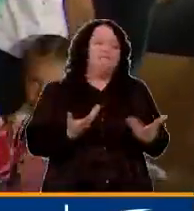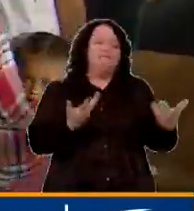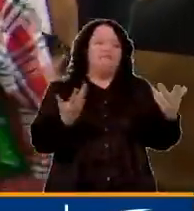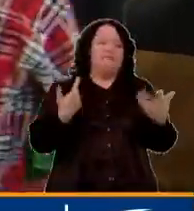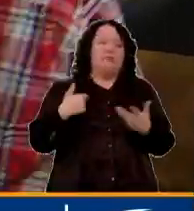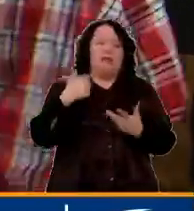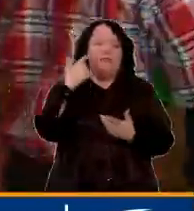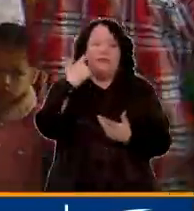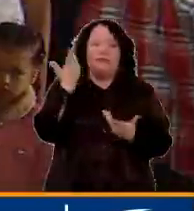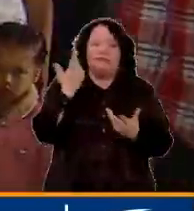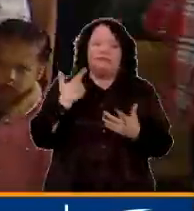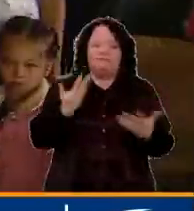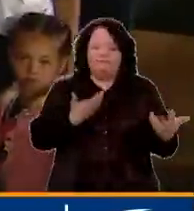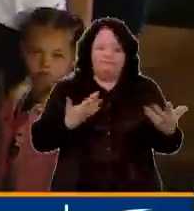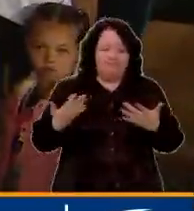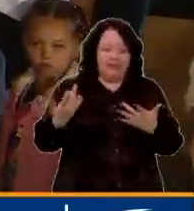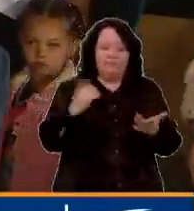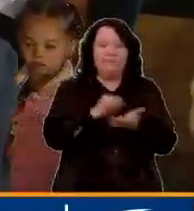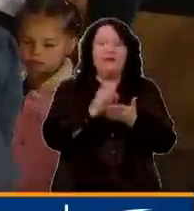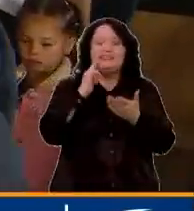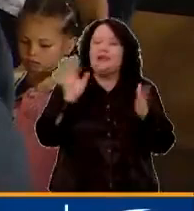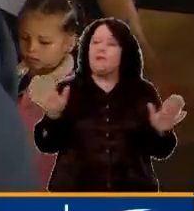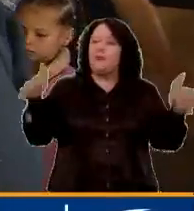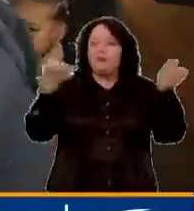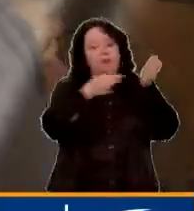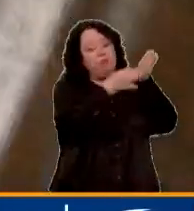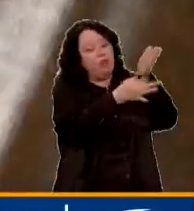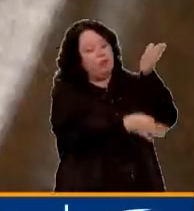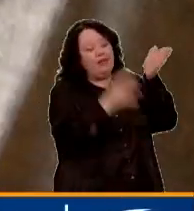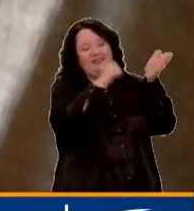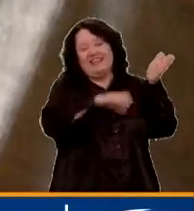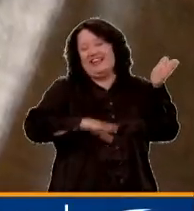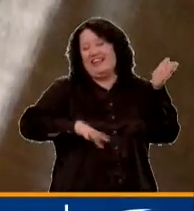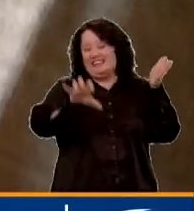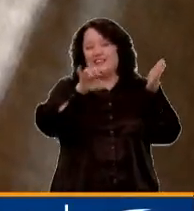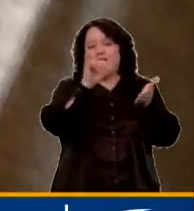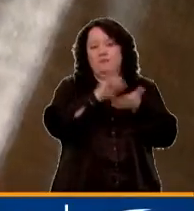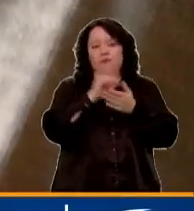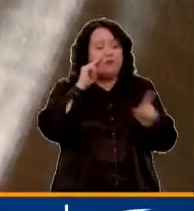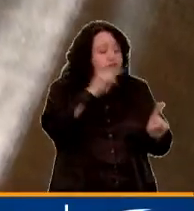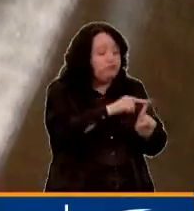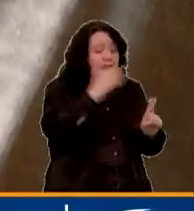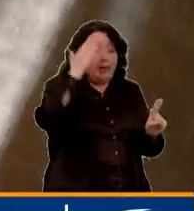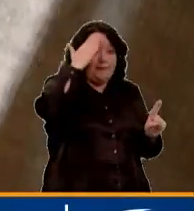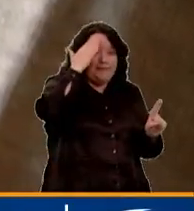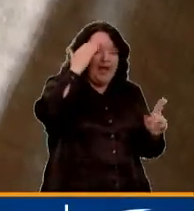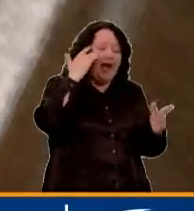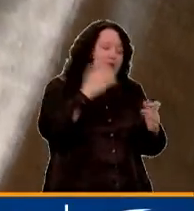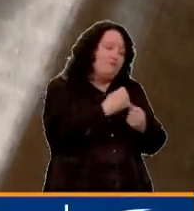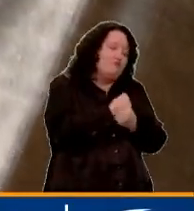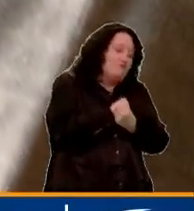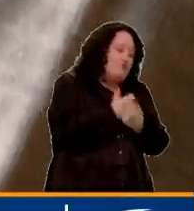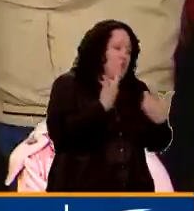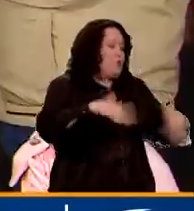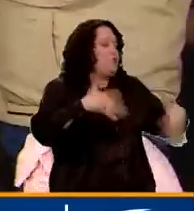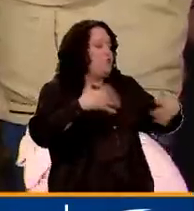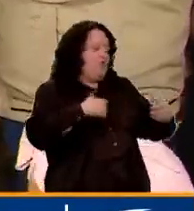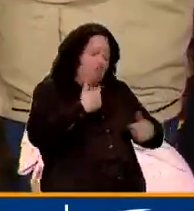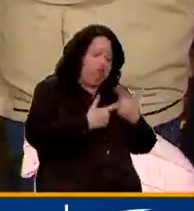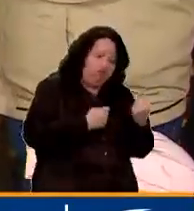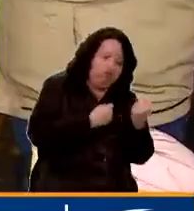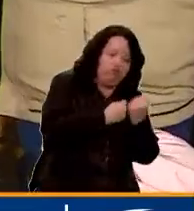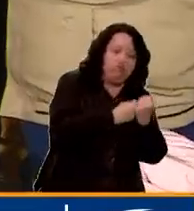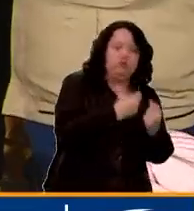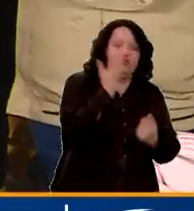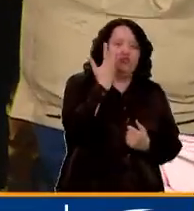de plumas, pero me abrió las alas de par en par para seguir luchando por todos nuestros supercalvitos a los cuales amamos, admiramos y llevamos en el corazón todos los